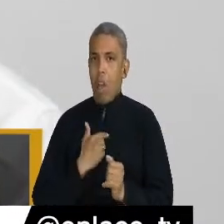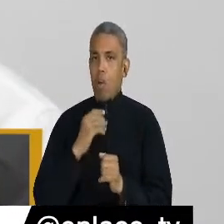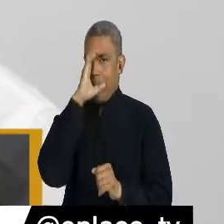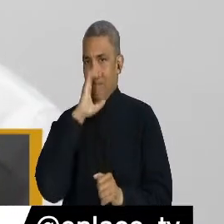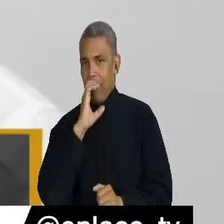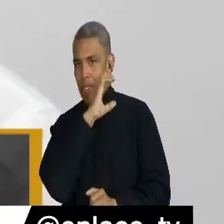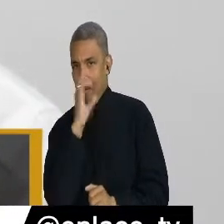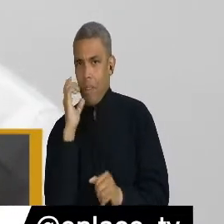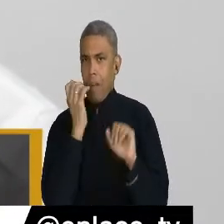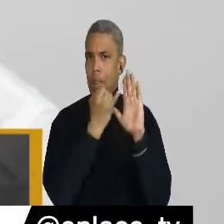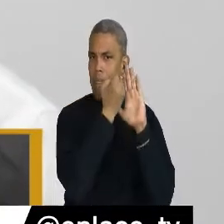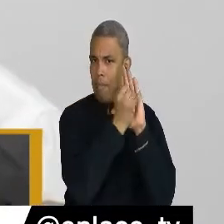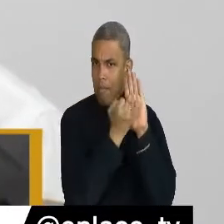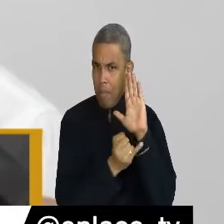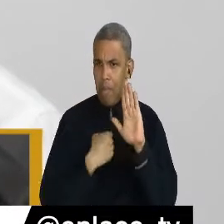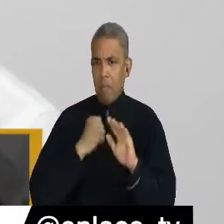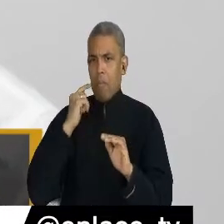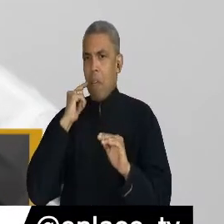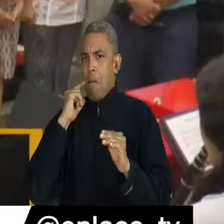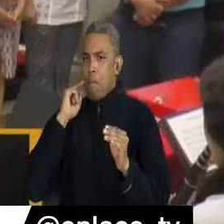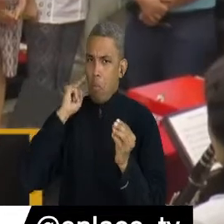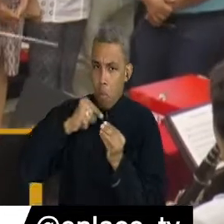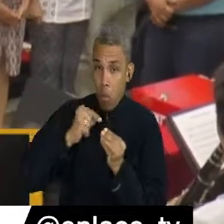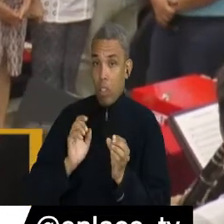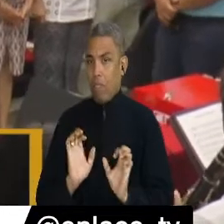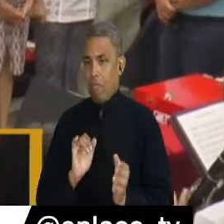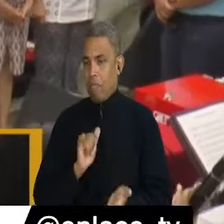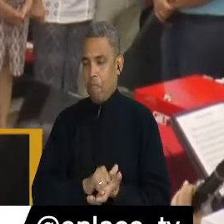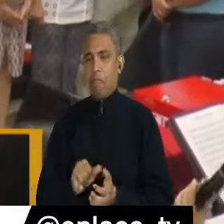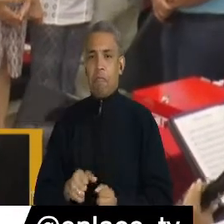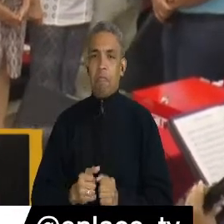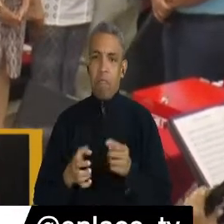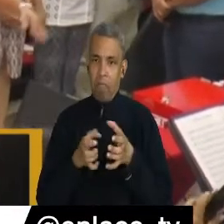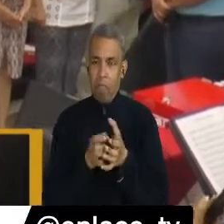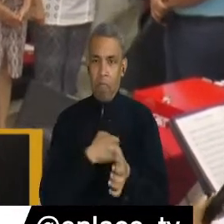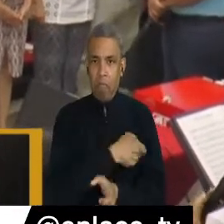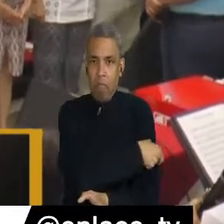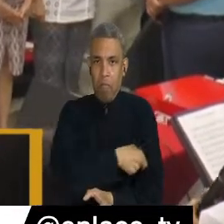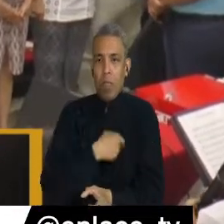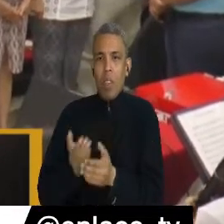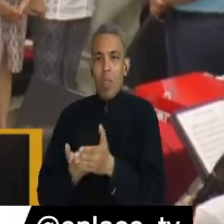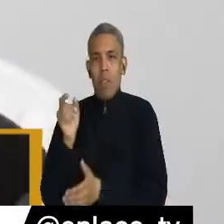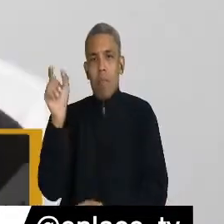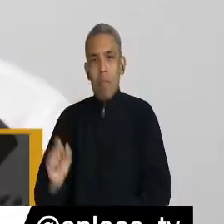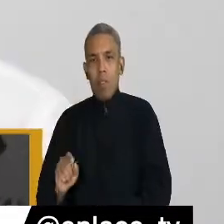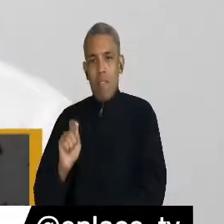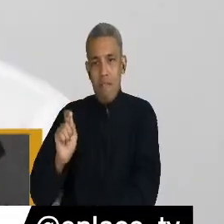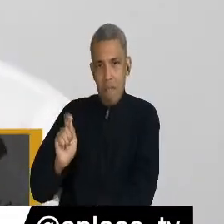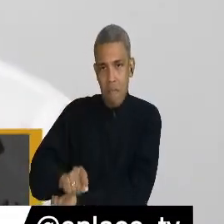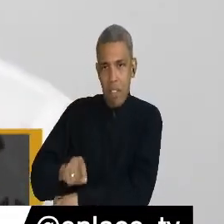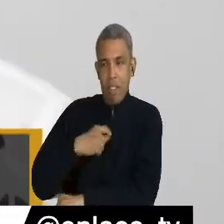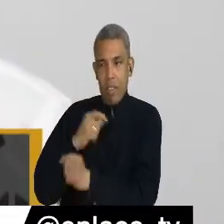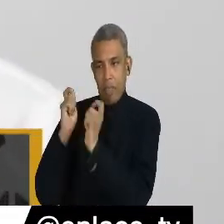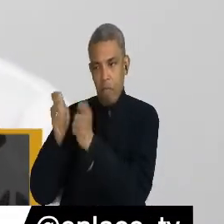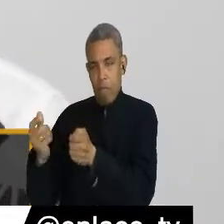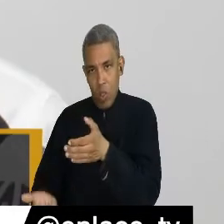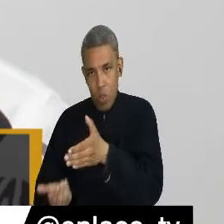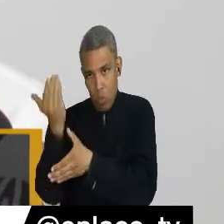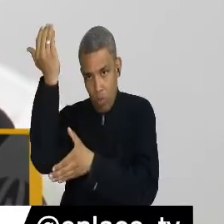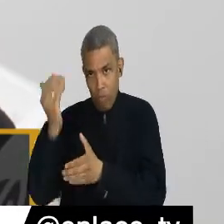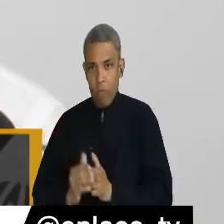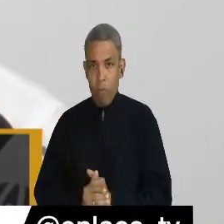Compensación, siempre y cuando esté en la intervención. Esta asamblea eligió su nueva revisoría fiscal. Es una SAS,